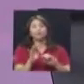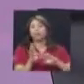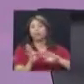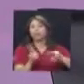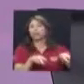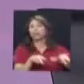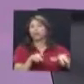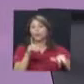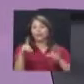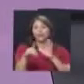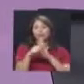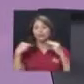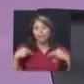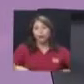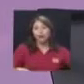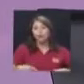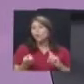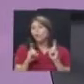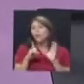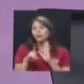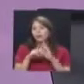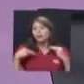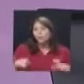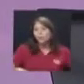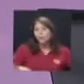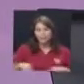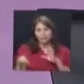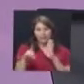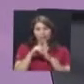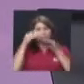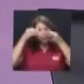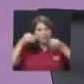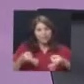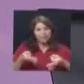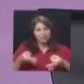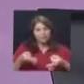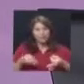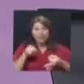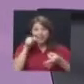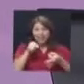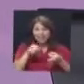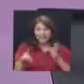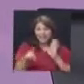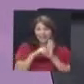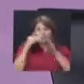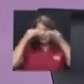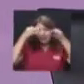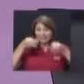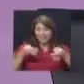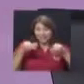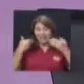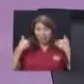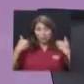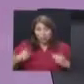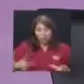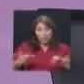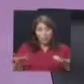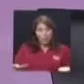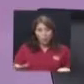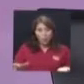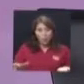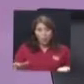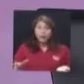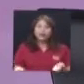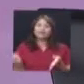que es el derecho a decidir sí y esa derecho a decidir sobre el cuerpo se lo devuelve a las